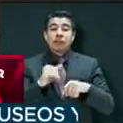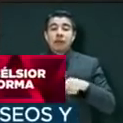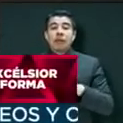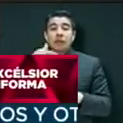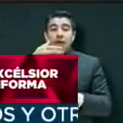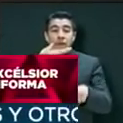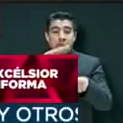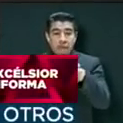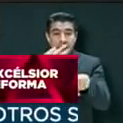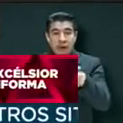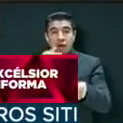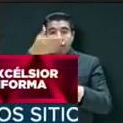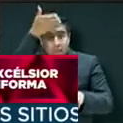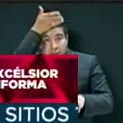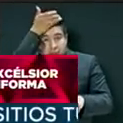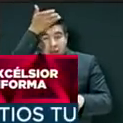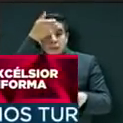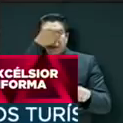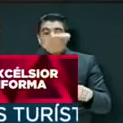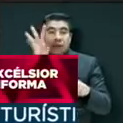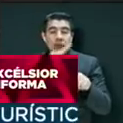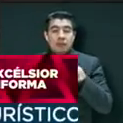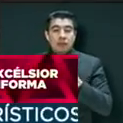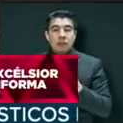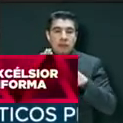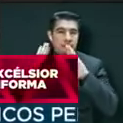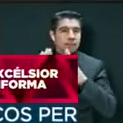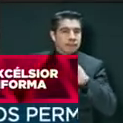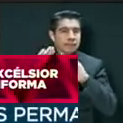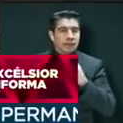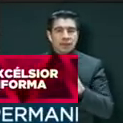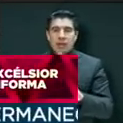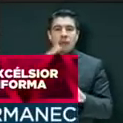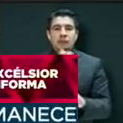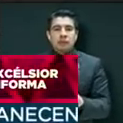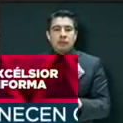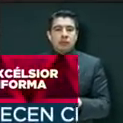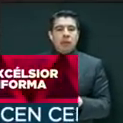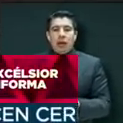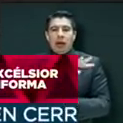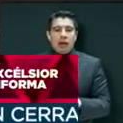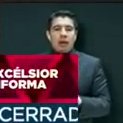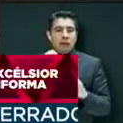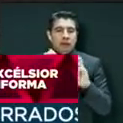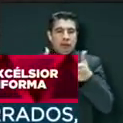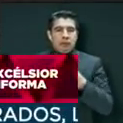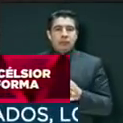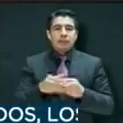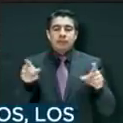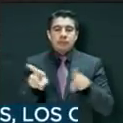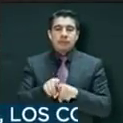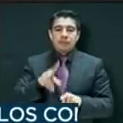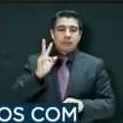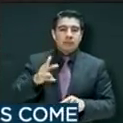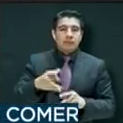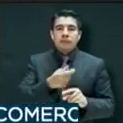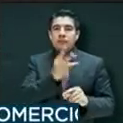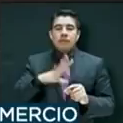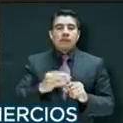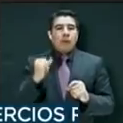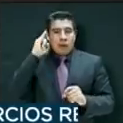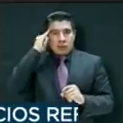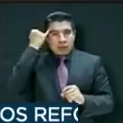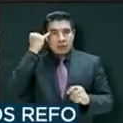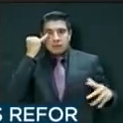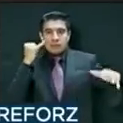conocer Rutilio Escandón, se compromete a elevar la inversión privada y pública del estado de Chiapas y sobre todo